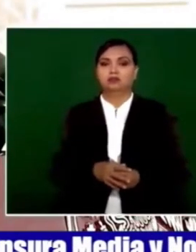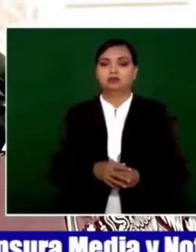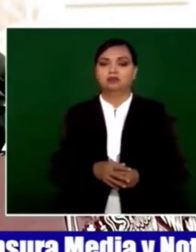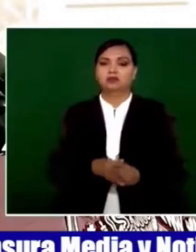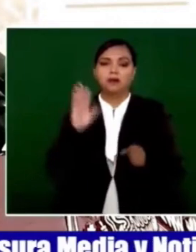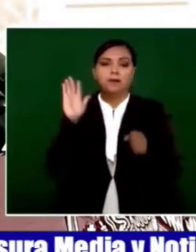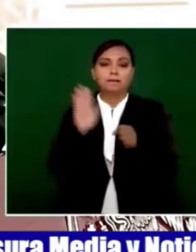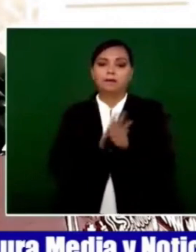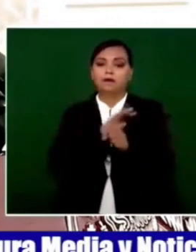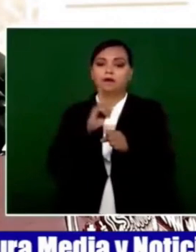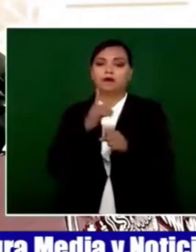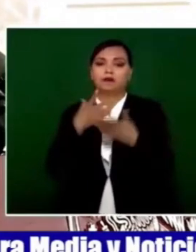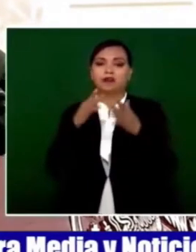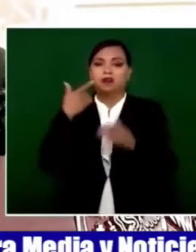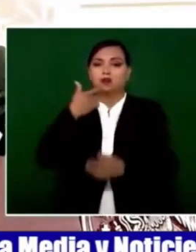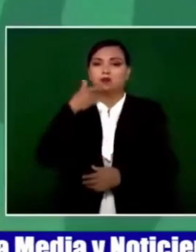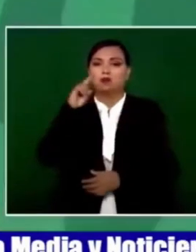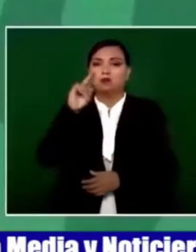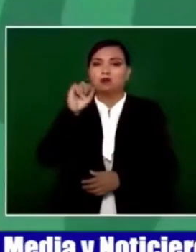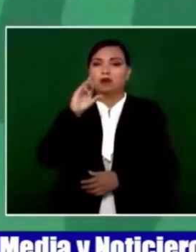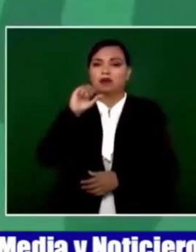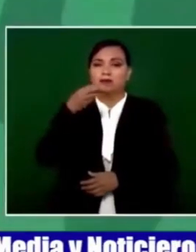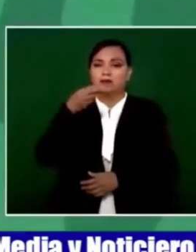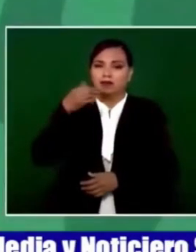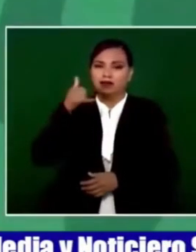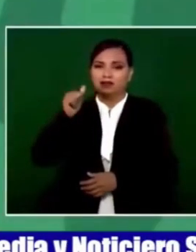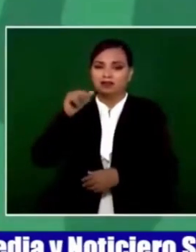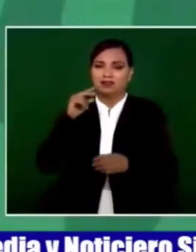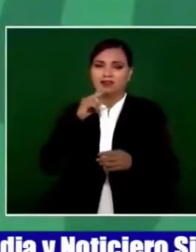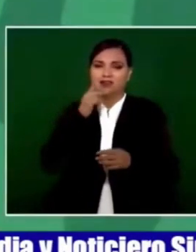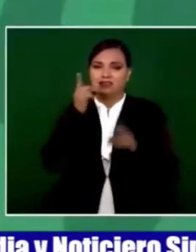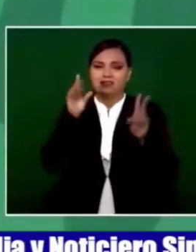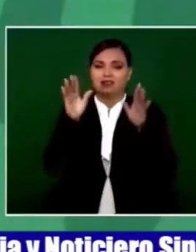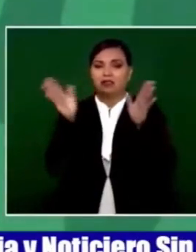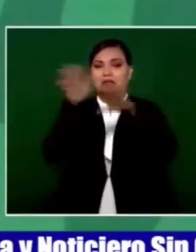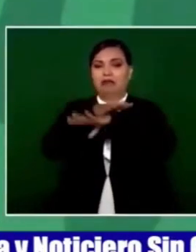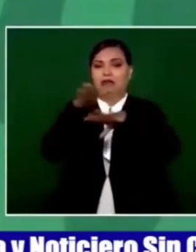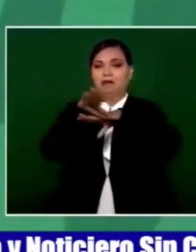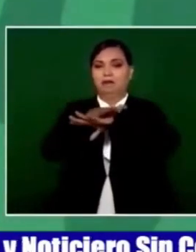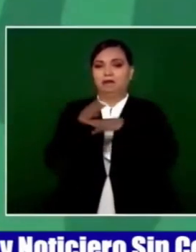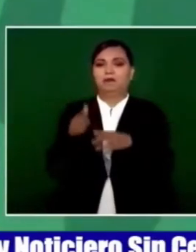Ya la Guacamaya se volvió sopilote.